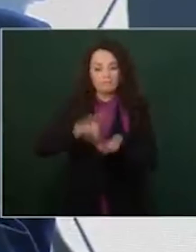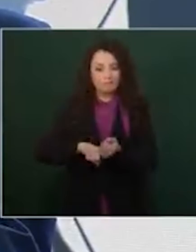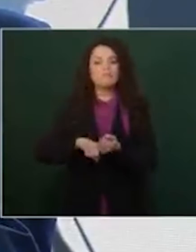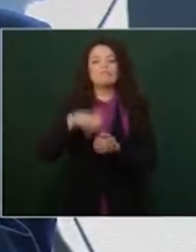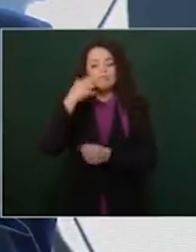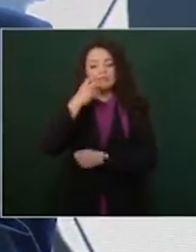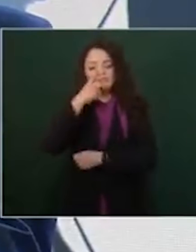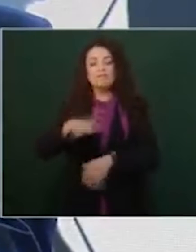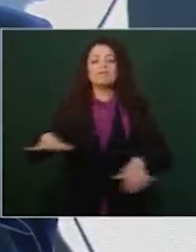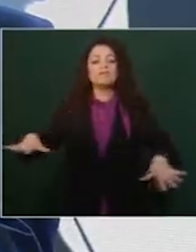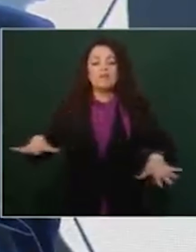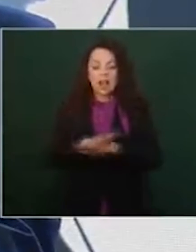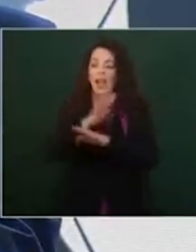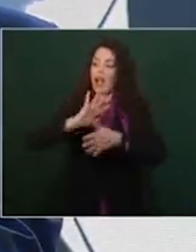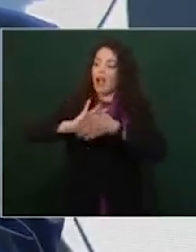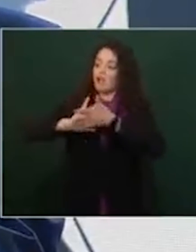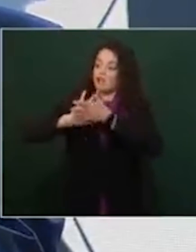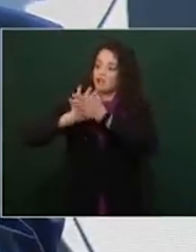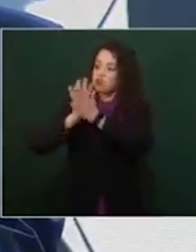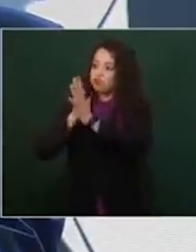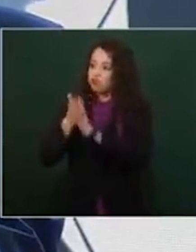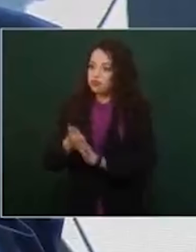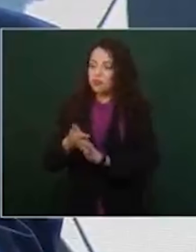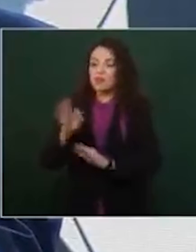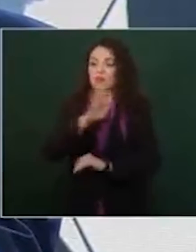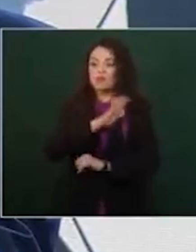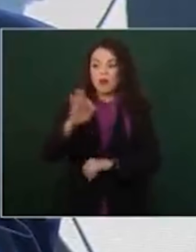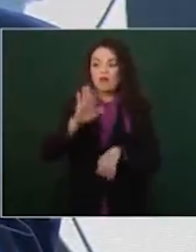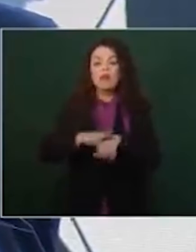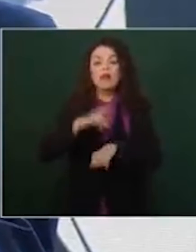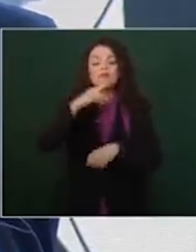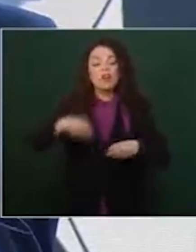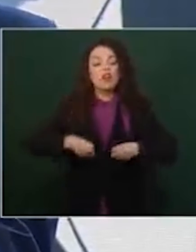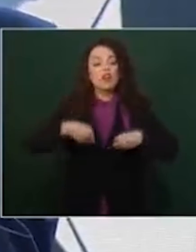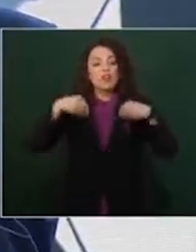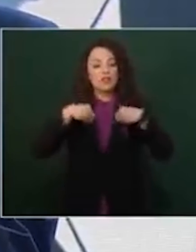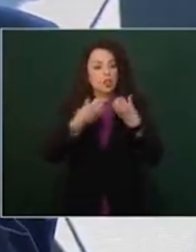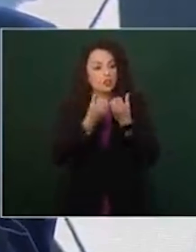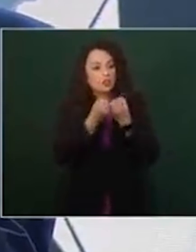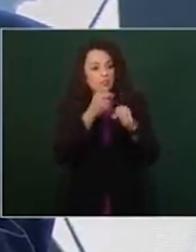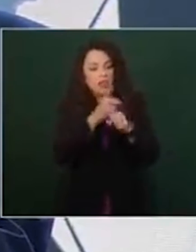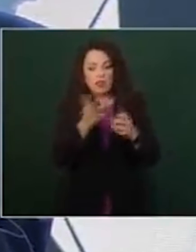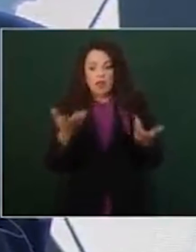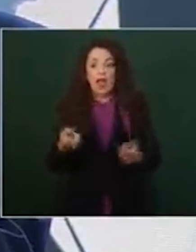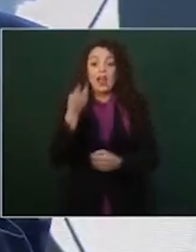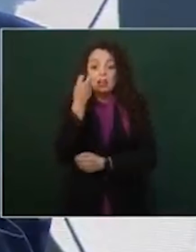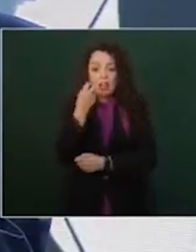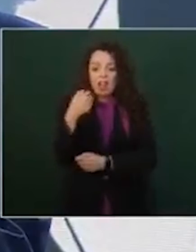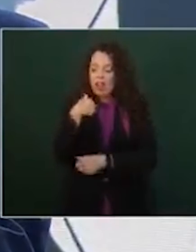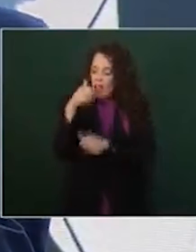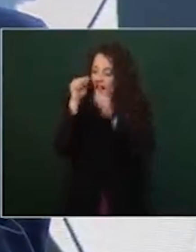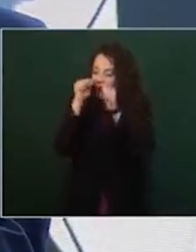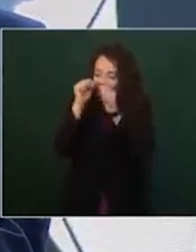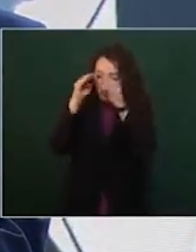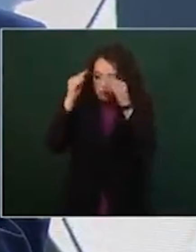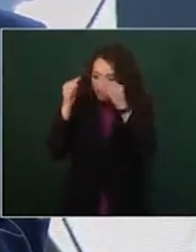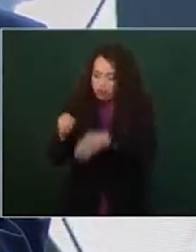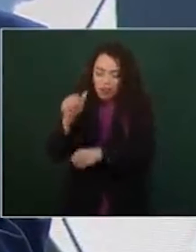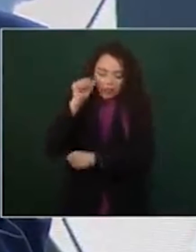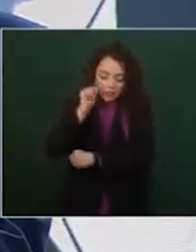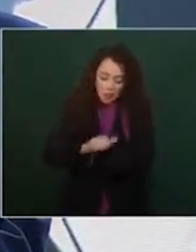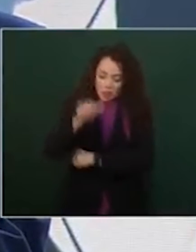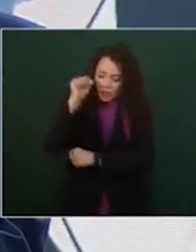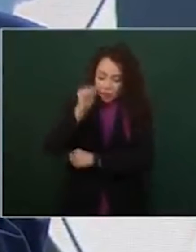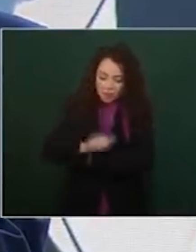causas graves y no no se aprecia que esto ocurra pronto porque también implicaría un